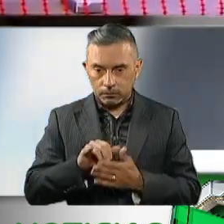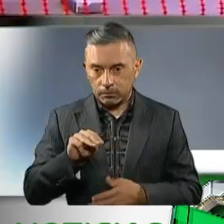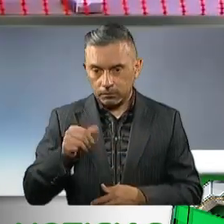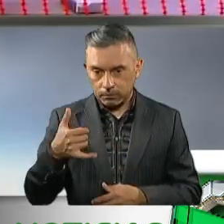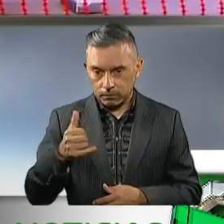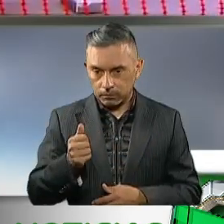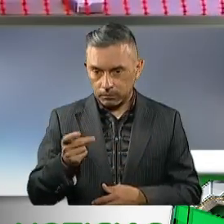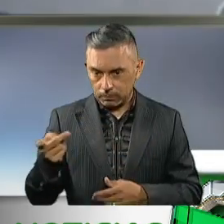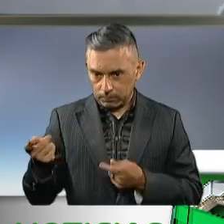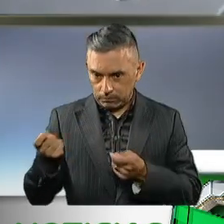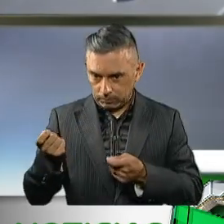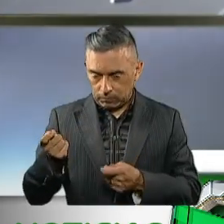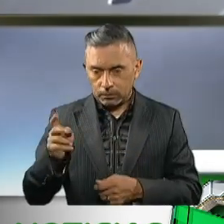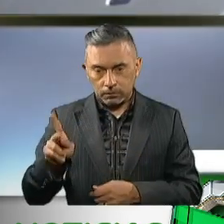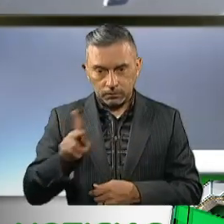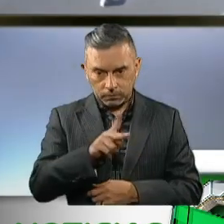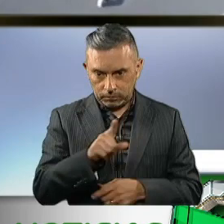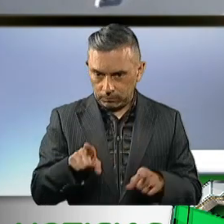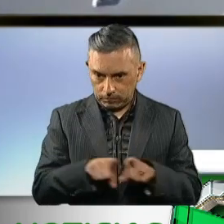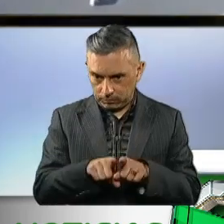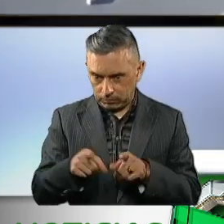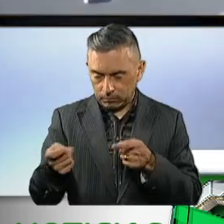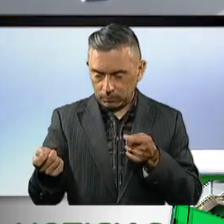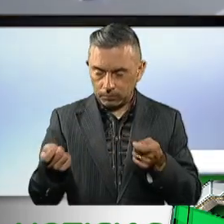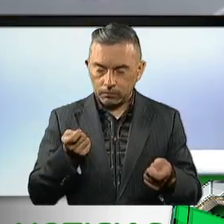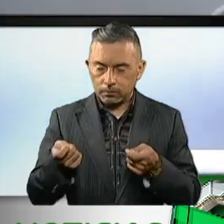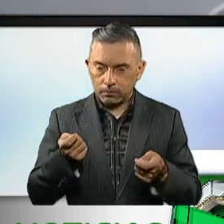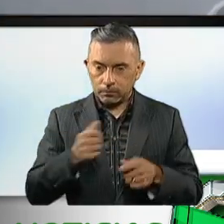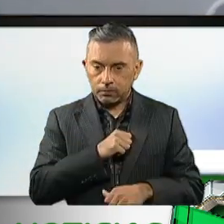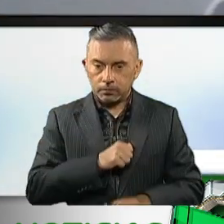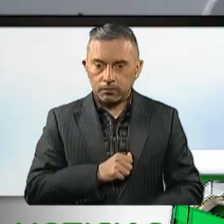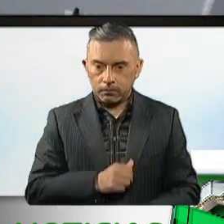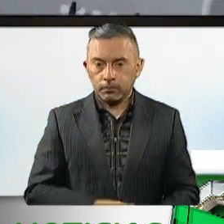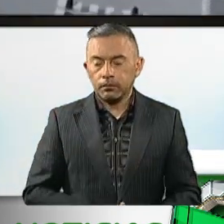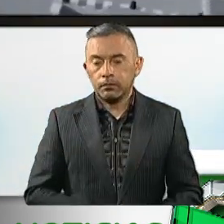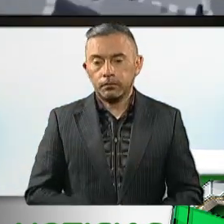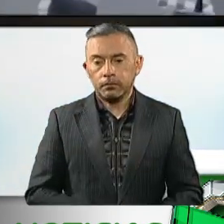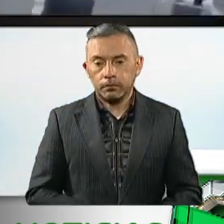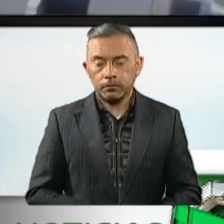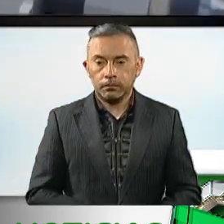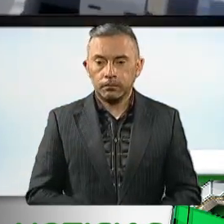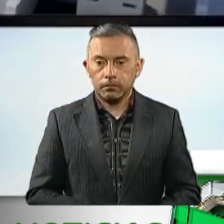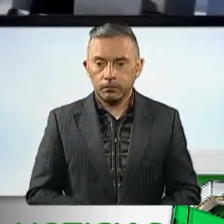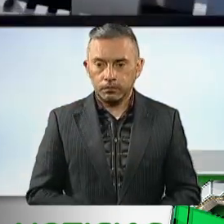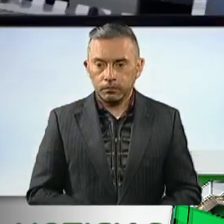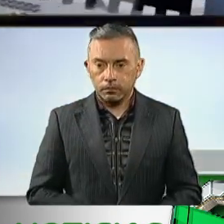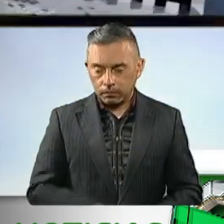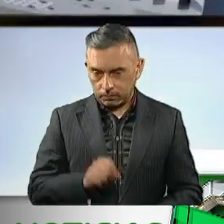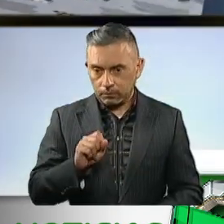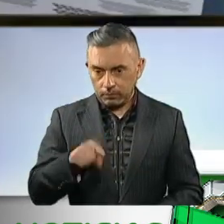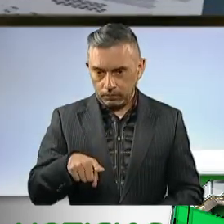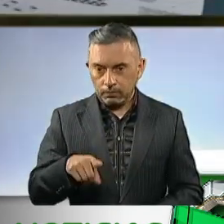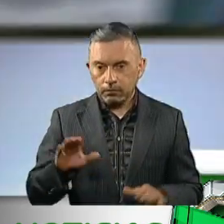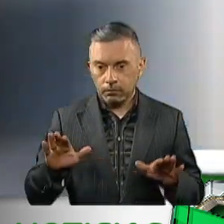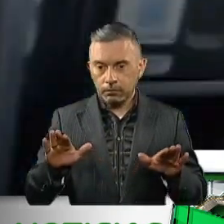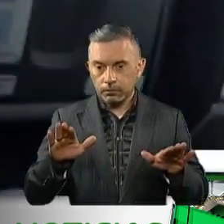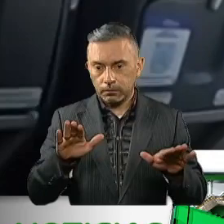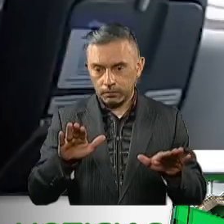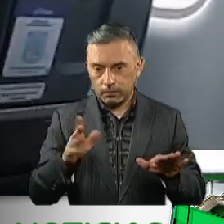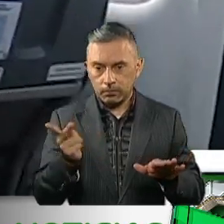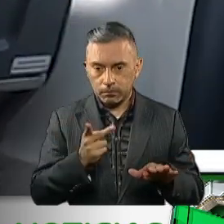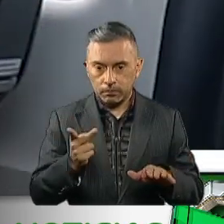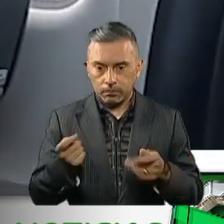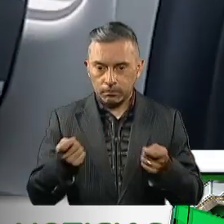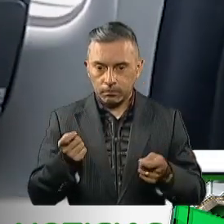que va a tener a su cargo el Tren Maya y los aeropuertos.